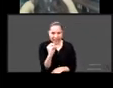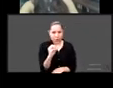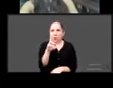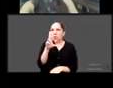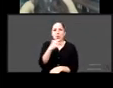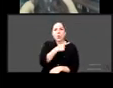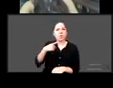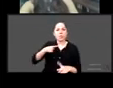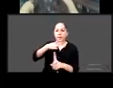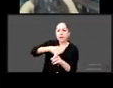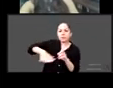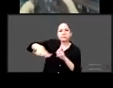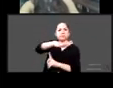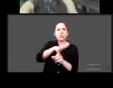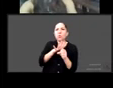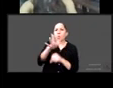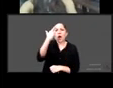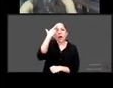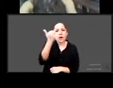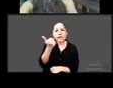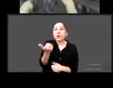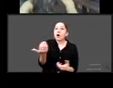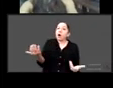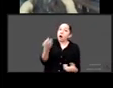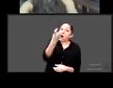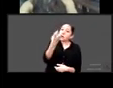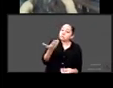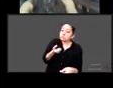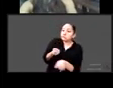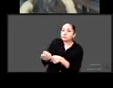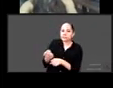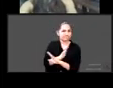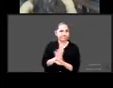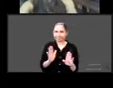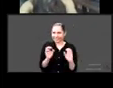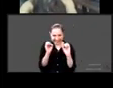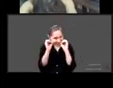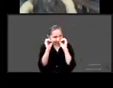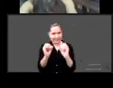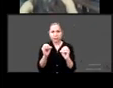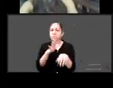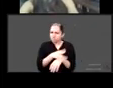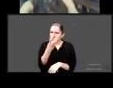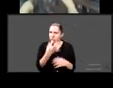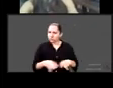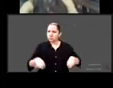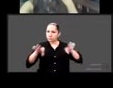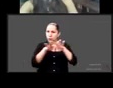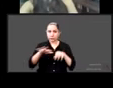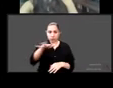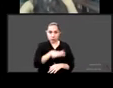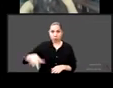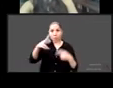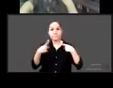circunstancia. Y para ello, entonces, es importante que como sociedad tengamos clara esta diferenciación. Queda